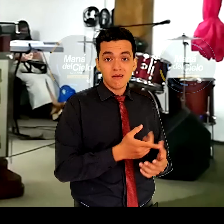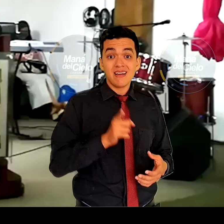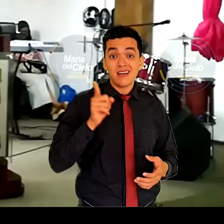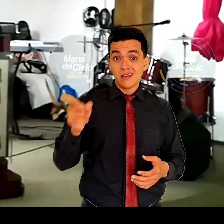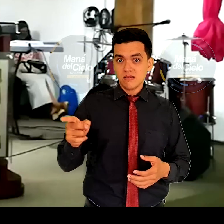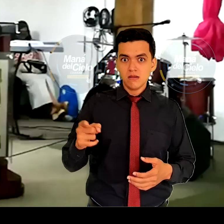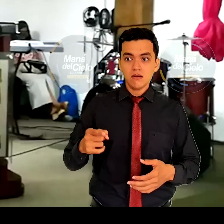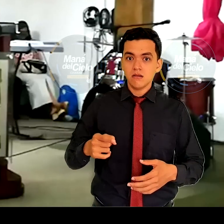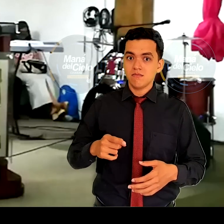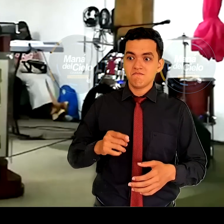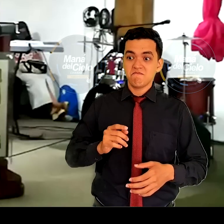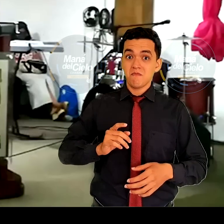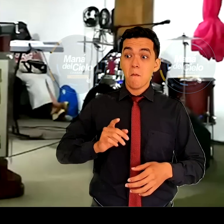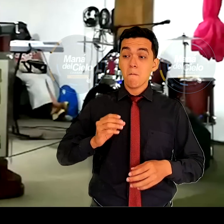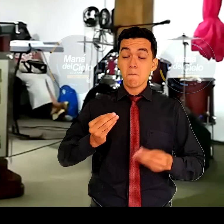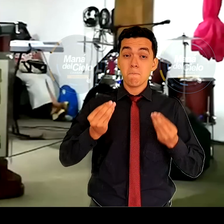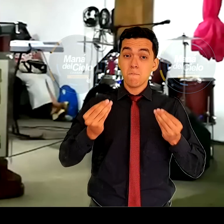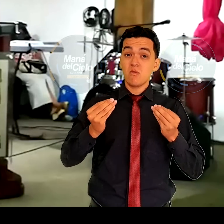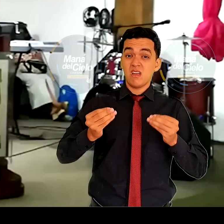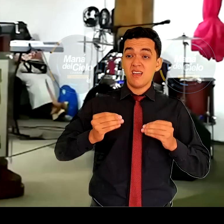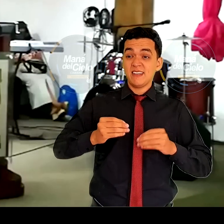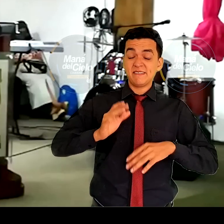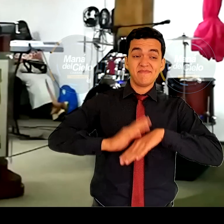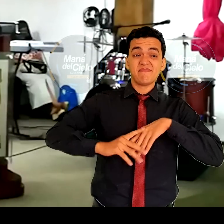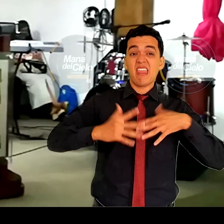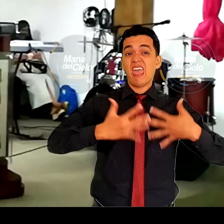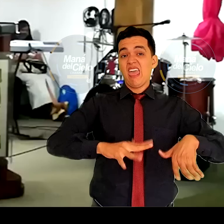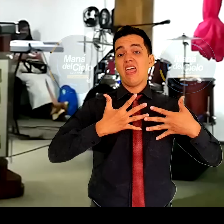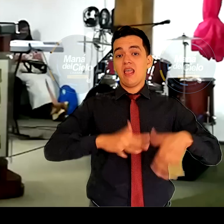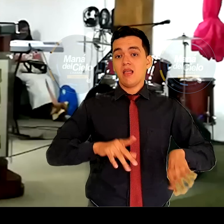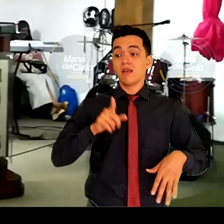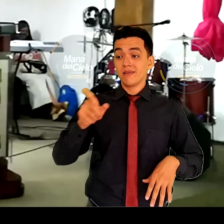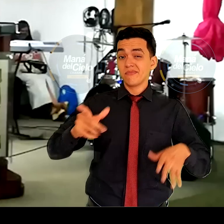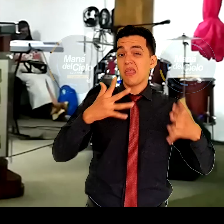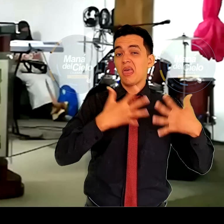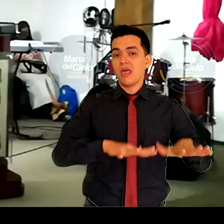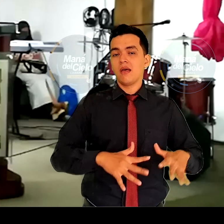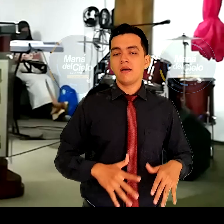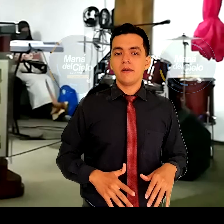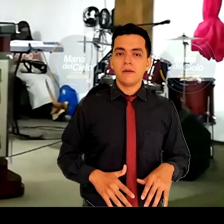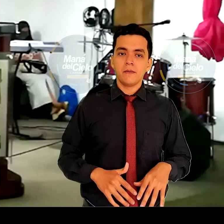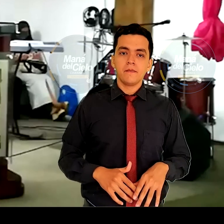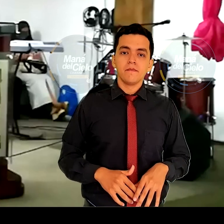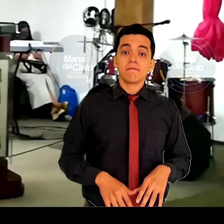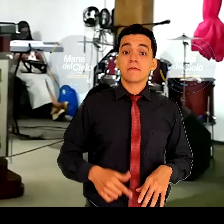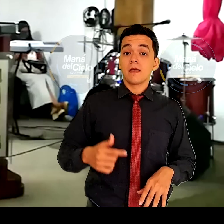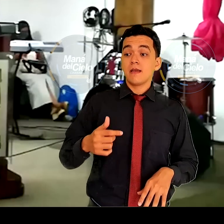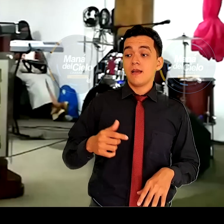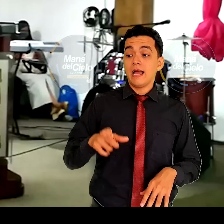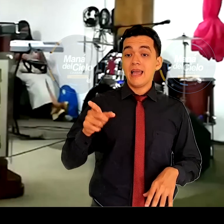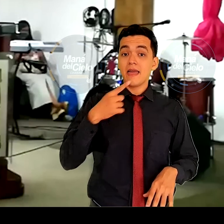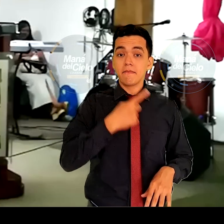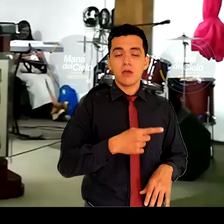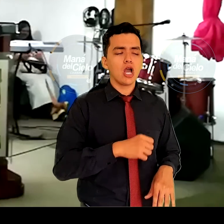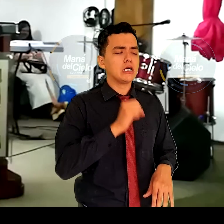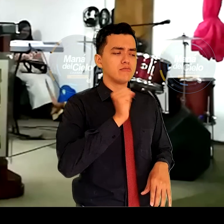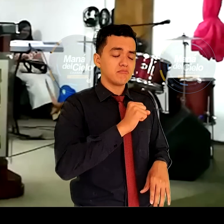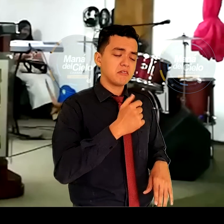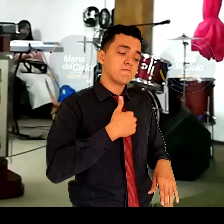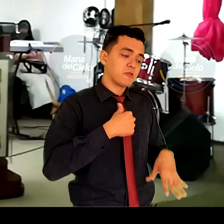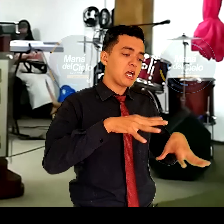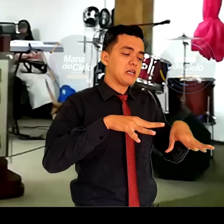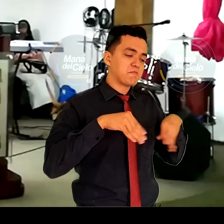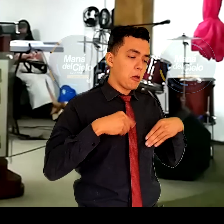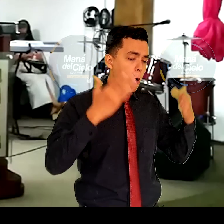agresividad. Mínimo mi mamá fue a decirle que yo estaba consultando la hechicería. Pues hermana Lumarina, quiero decirle que sí, lo estoy consultando